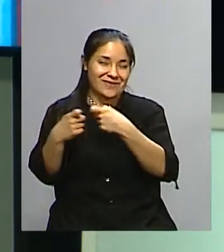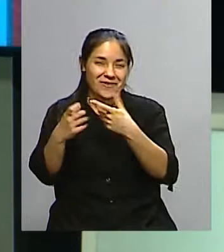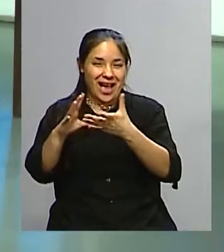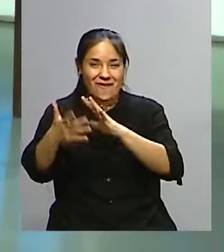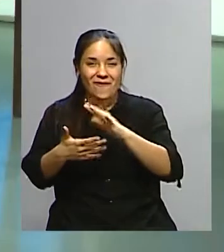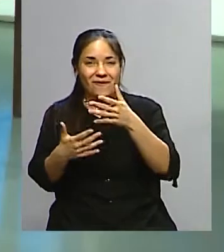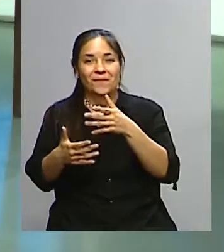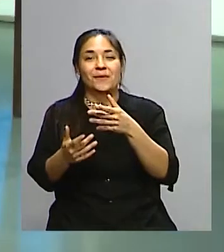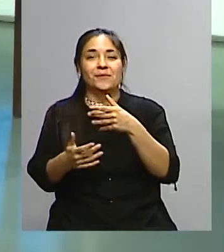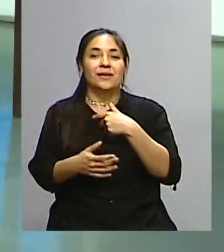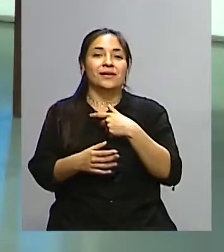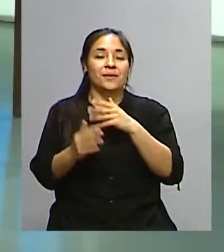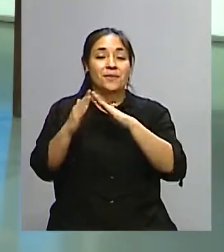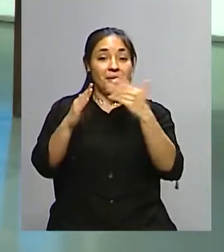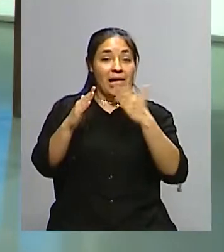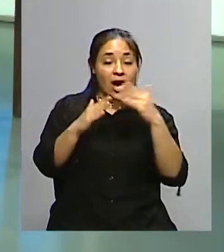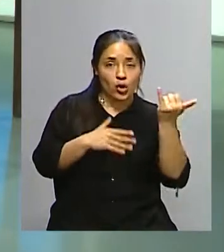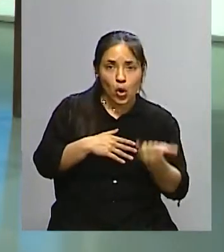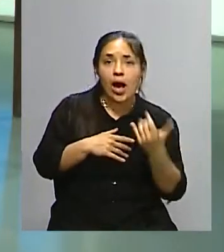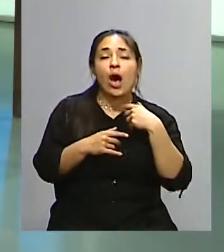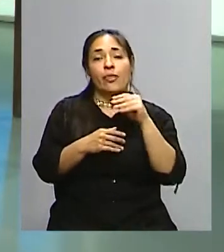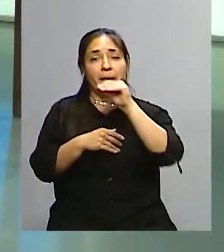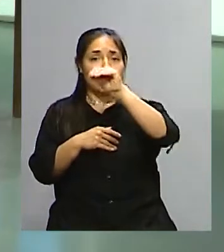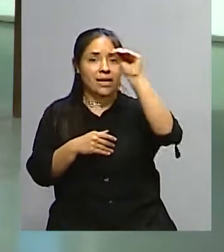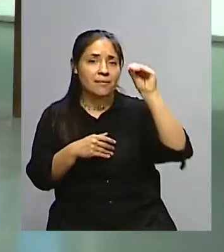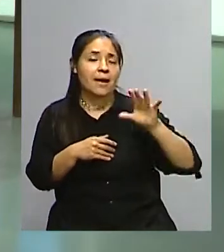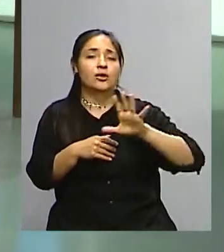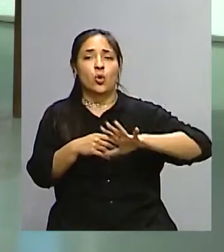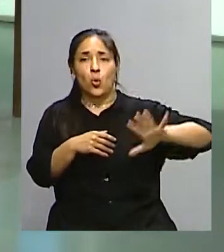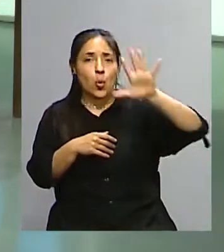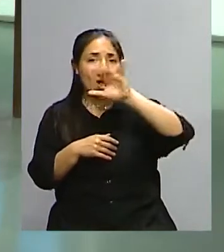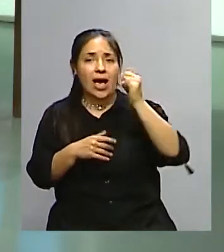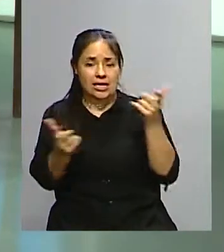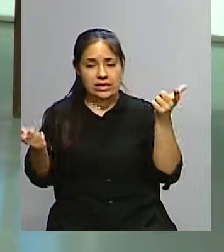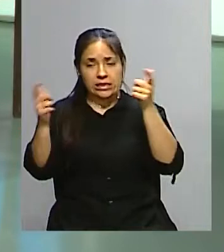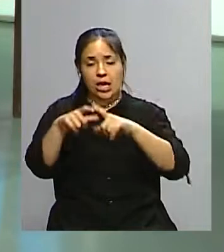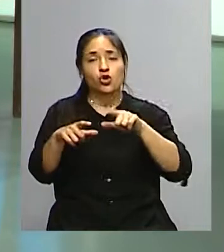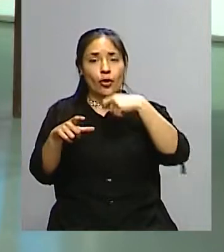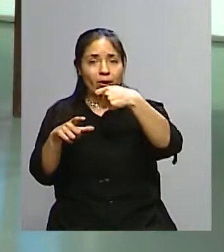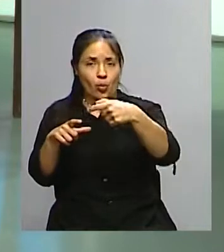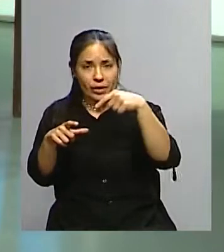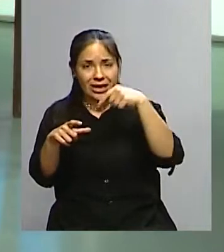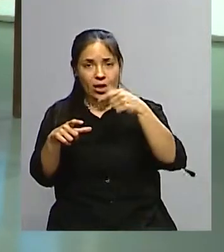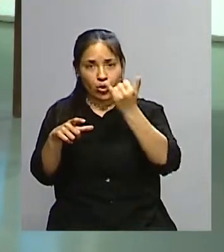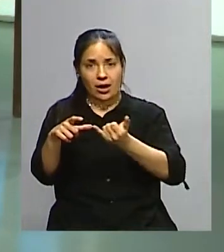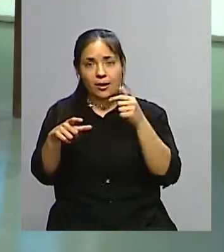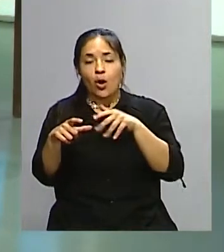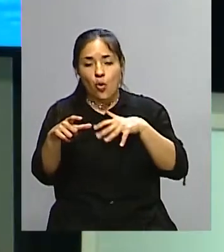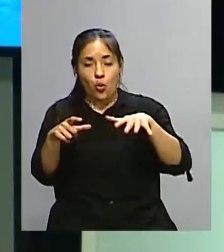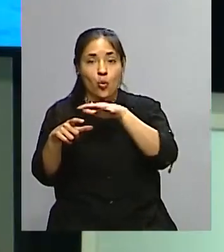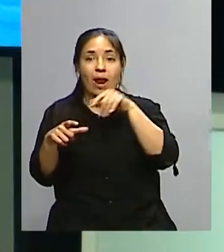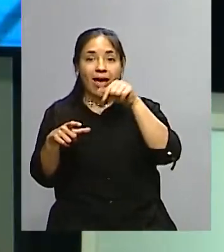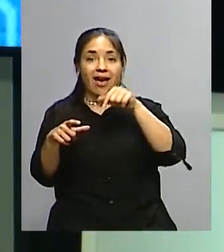Digo, hay barrios o departamentos o localidades que tienen su centro de jubilados y se entienden que es el lugar donde